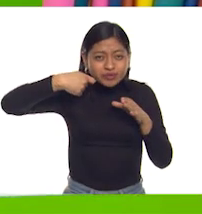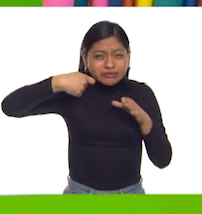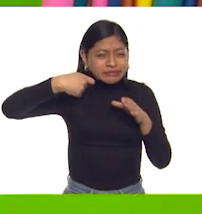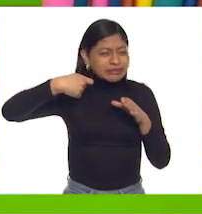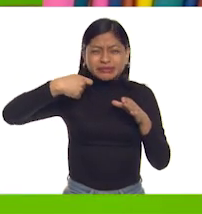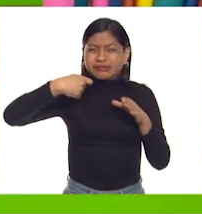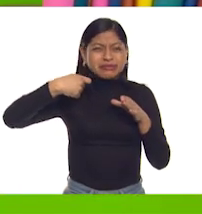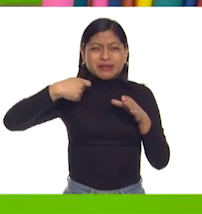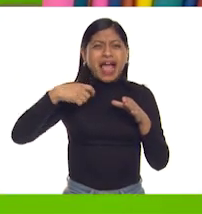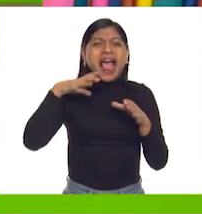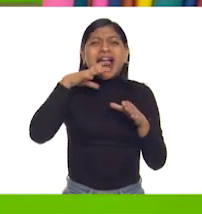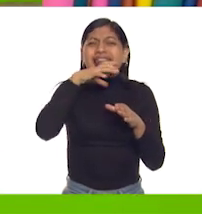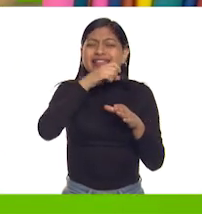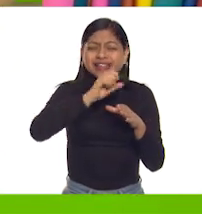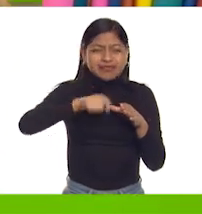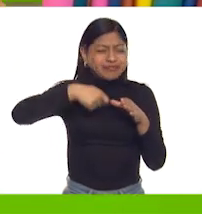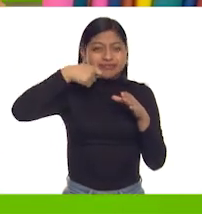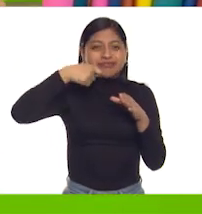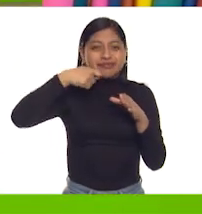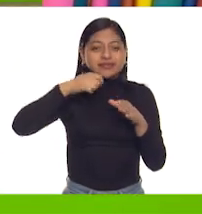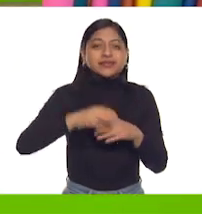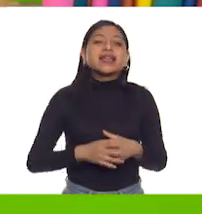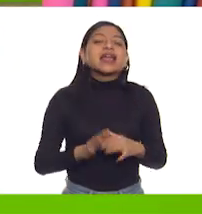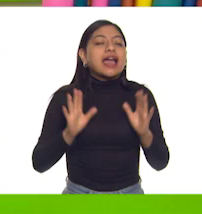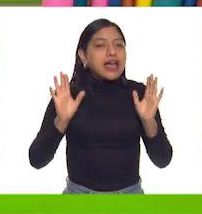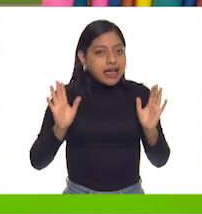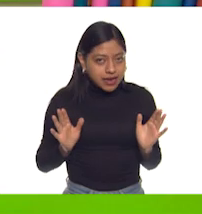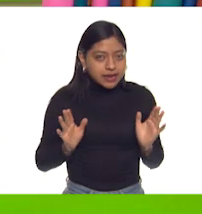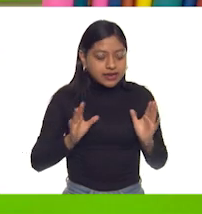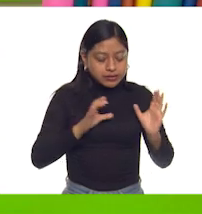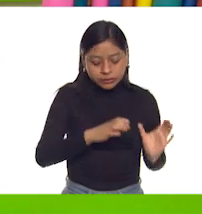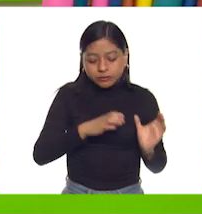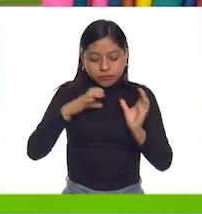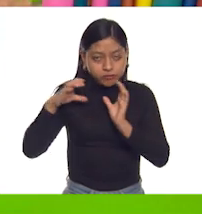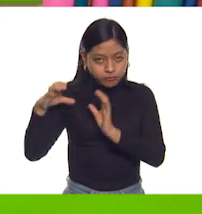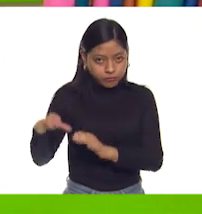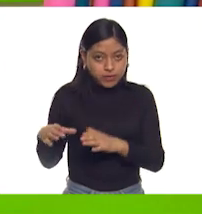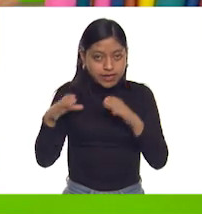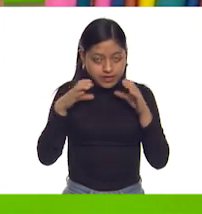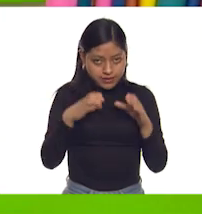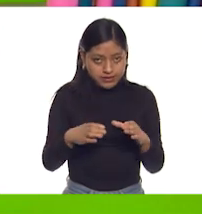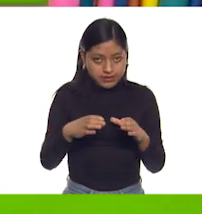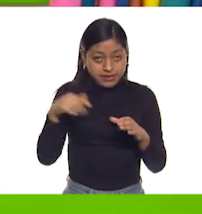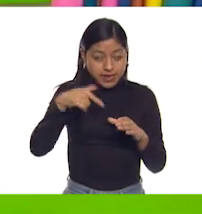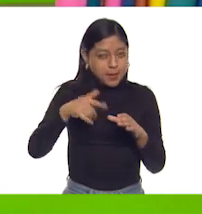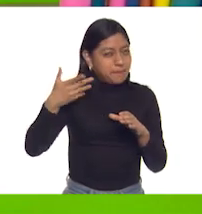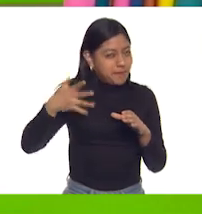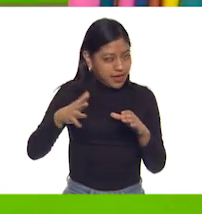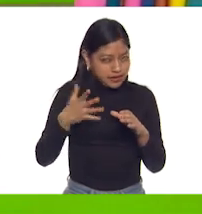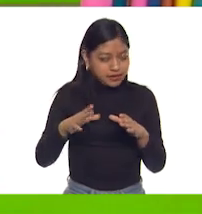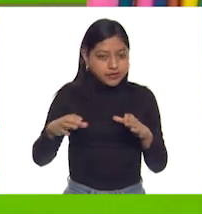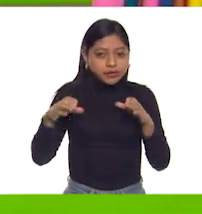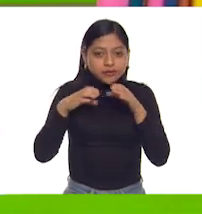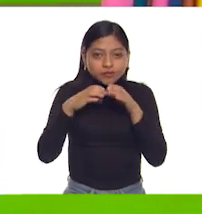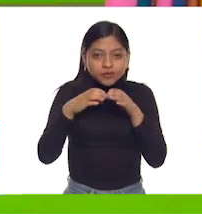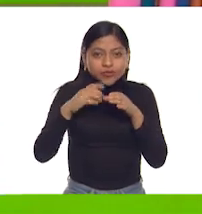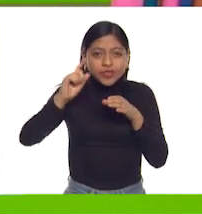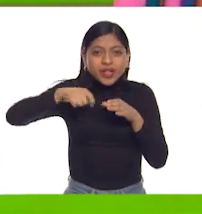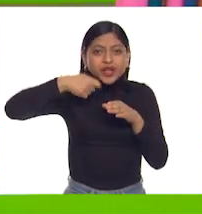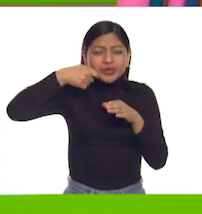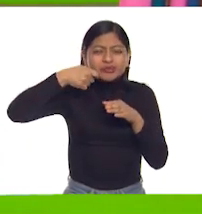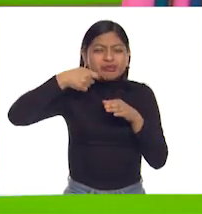sopa estaba demasiado caliente. Entonces pasó al tazón mediano y al probarlo, la sopa